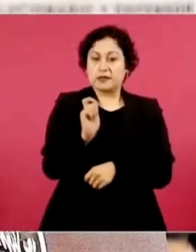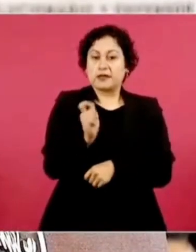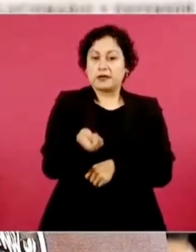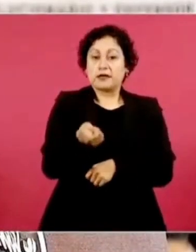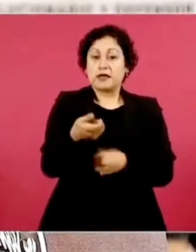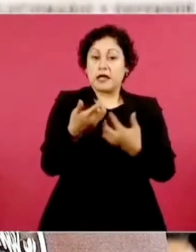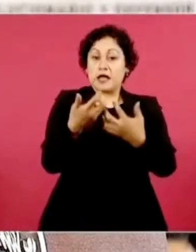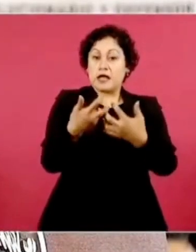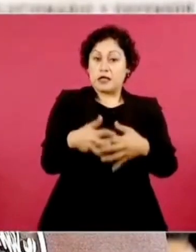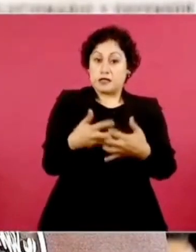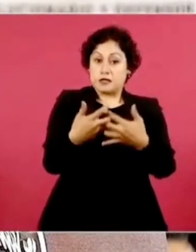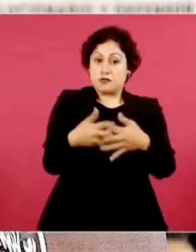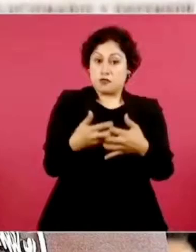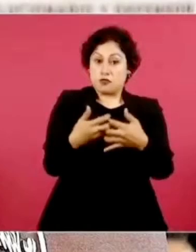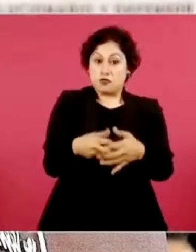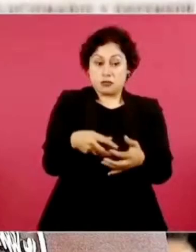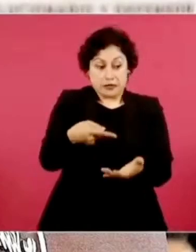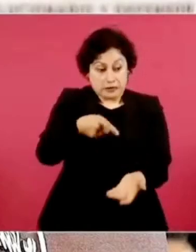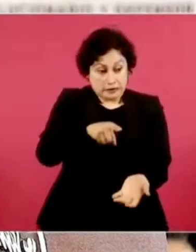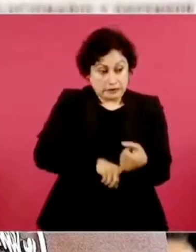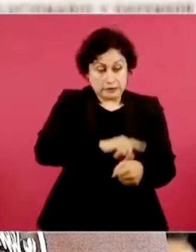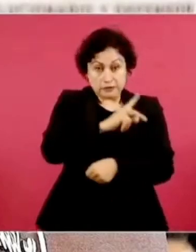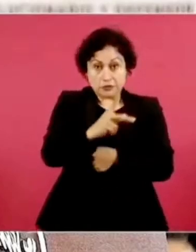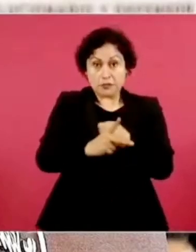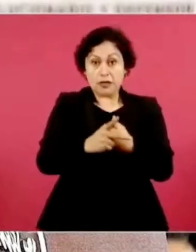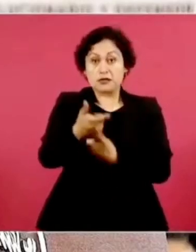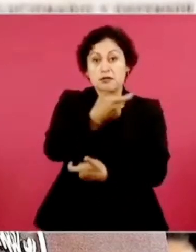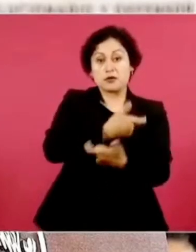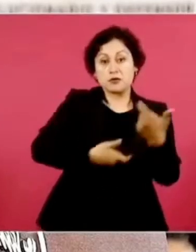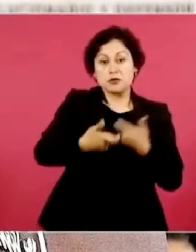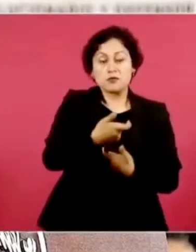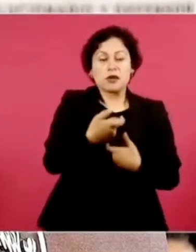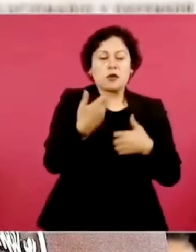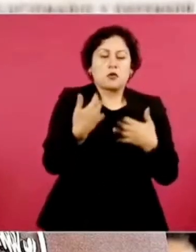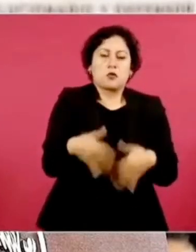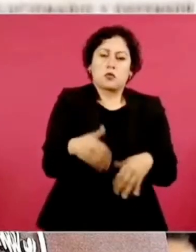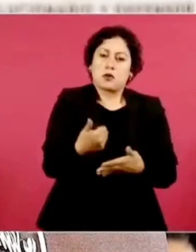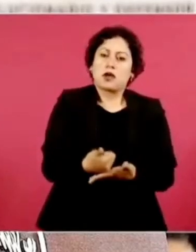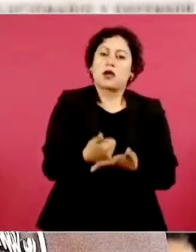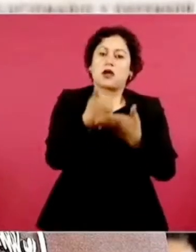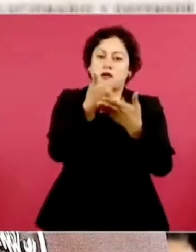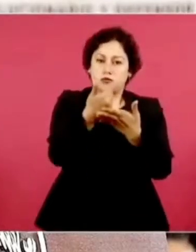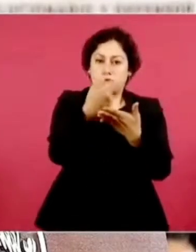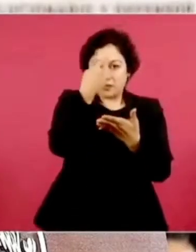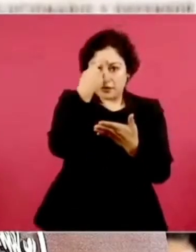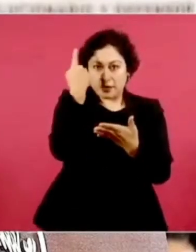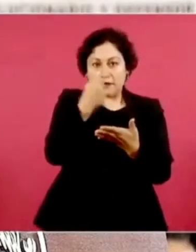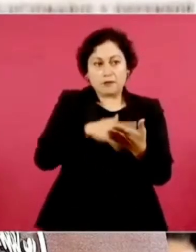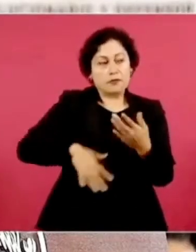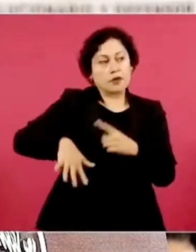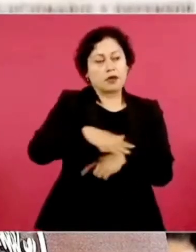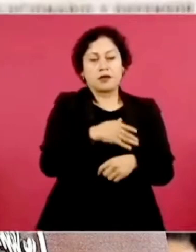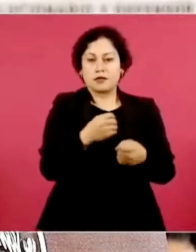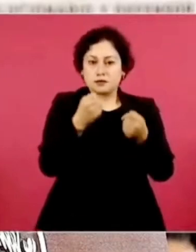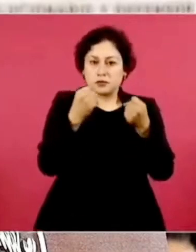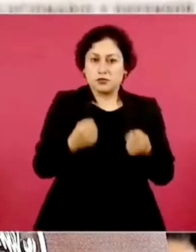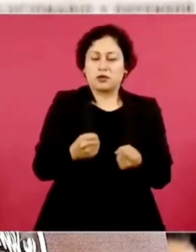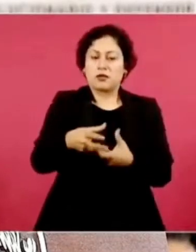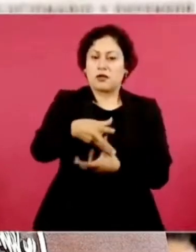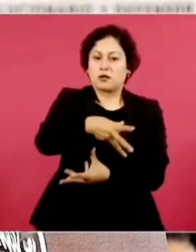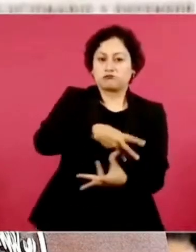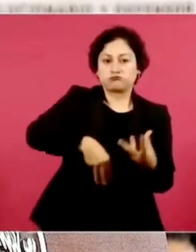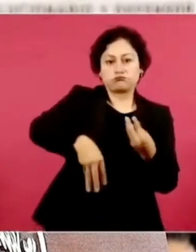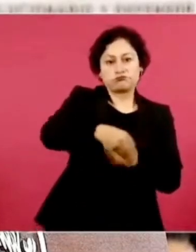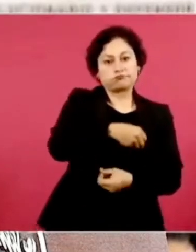nuestra economía, por lo que es un elemento estratégico para el desarrollo, la seguridad y la sostenibilidad de